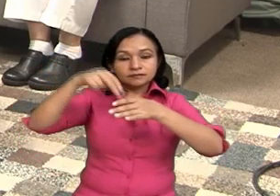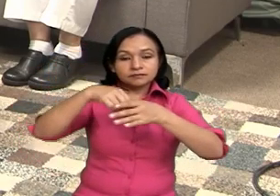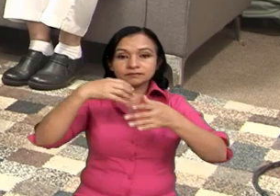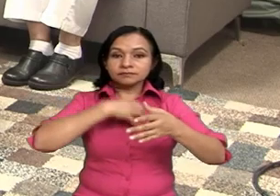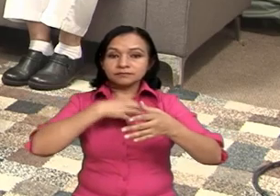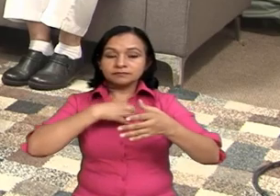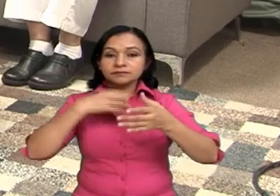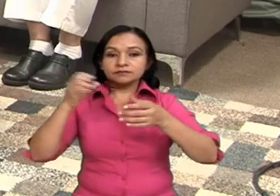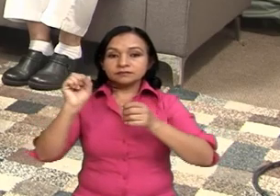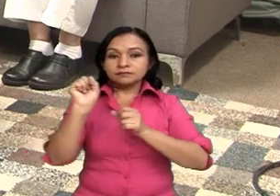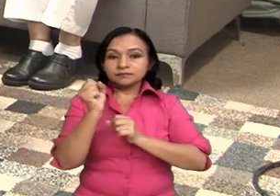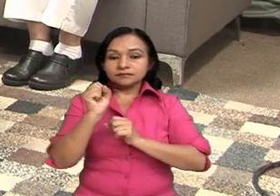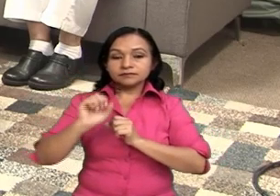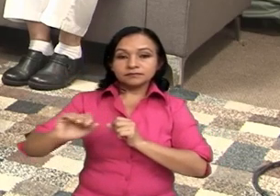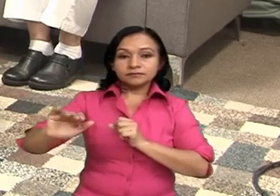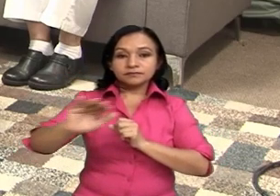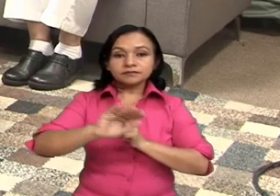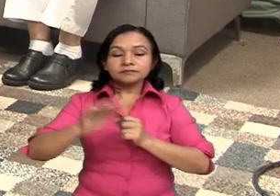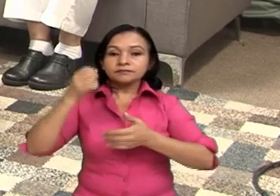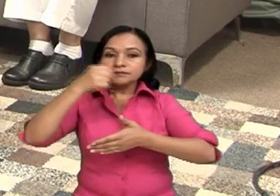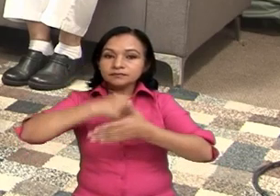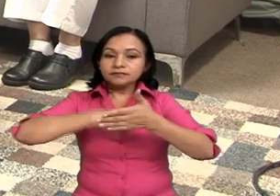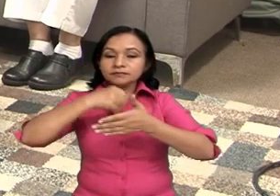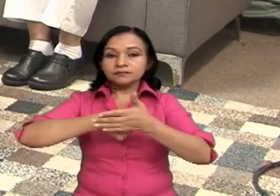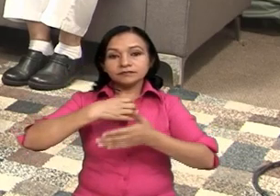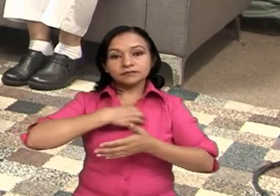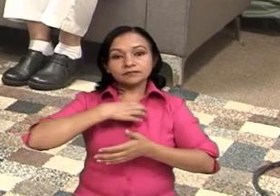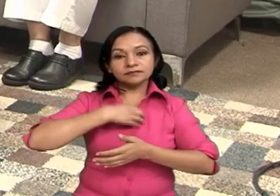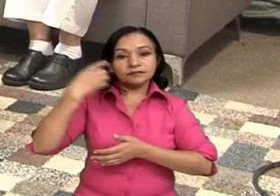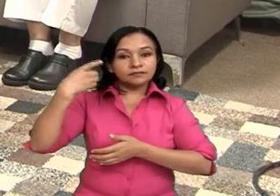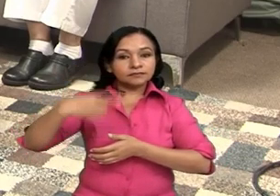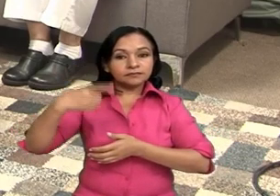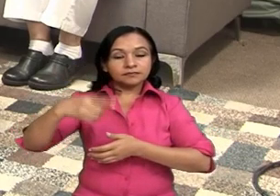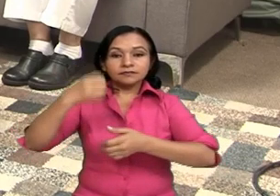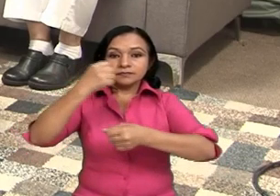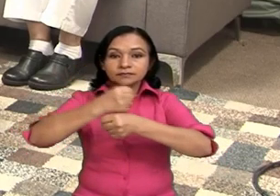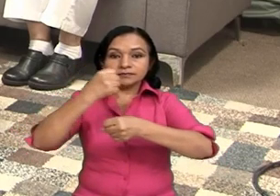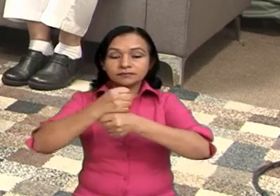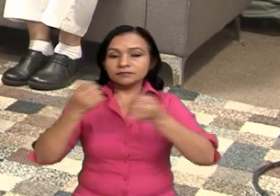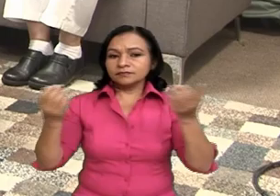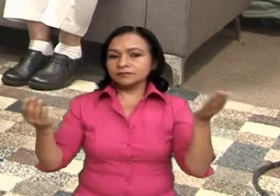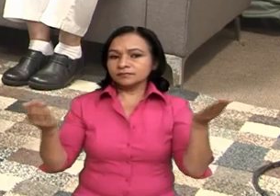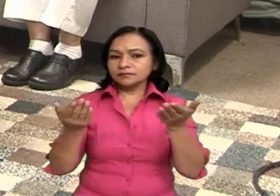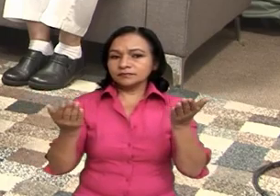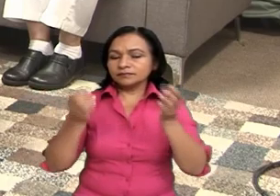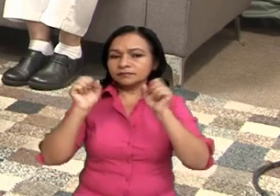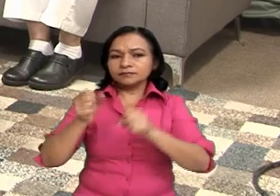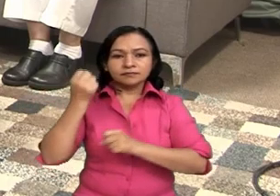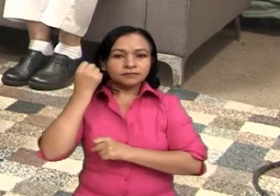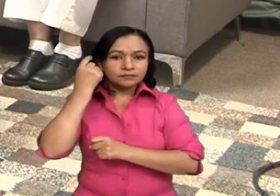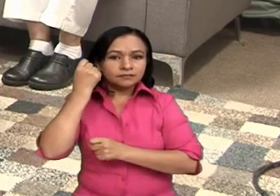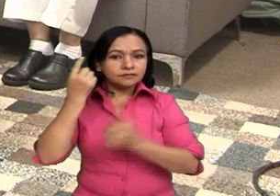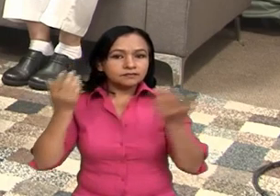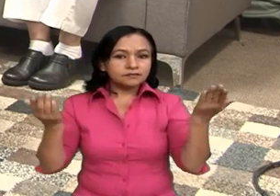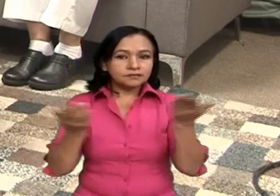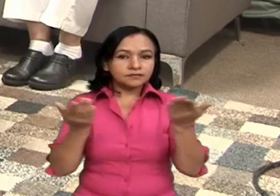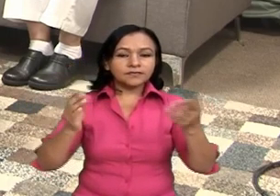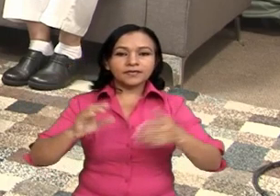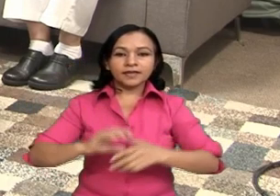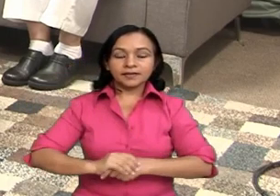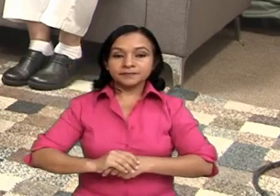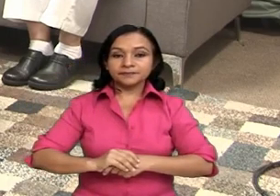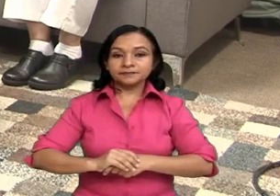de la sociedad y en este caso luchando por los derechos laborales. Diputada, ¿cómo podemos comprender esto? Bueno, yo creo